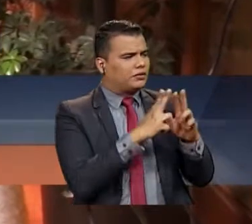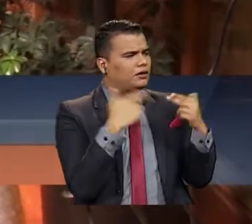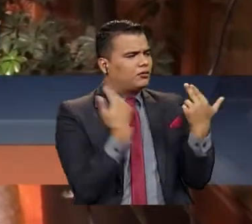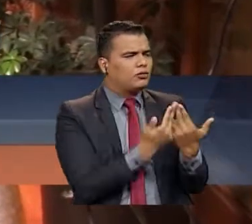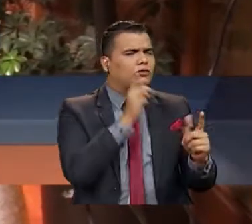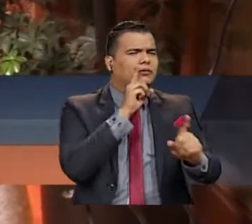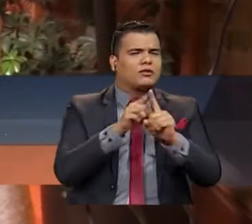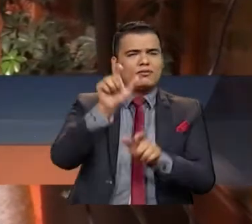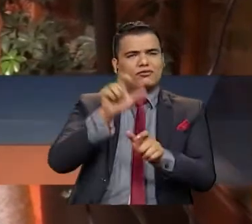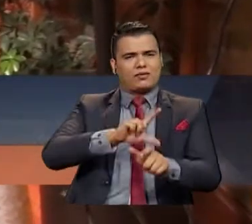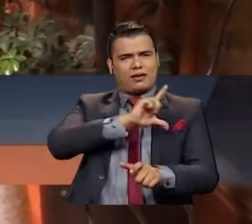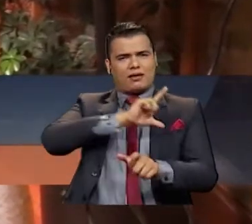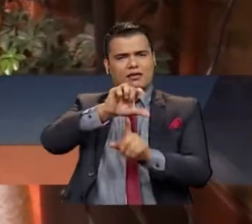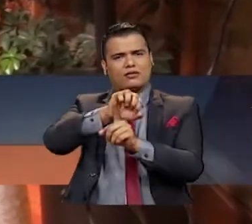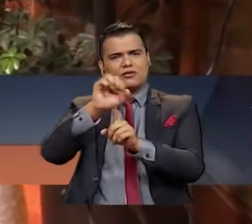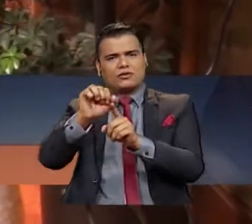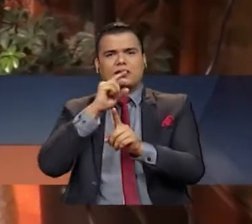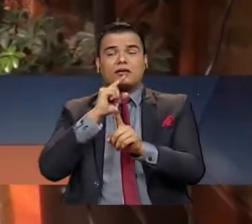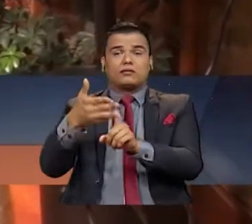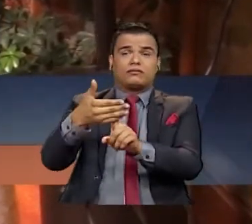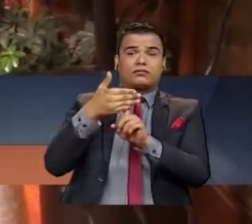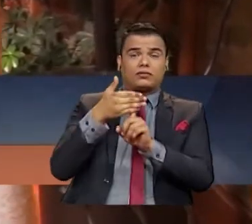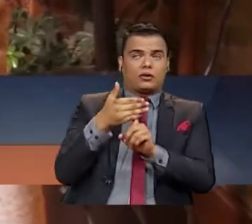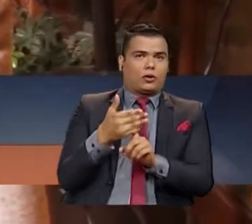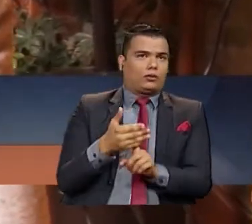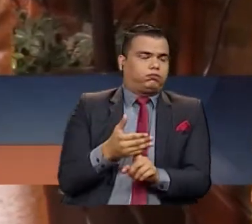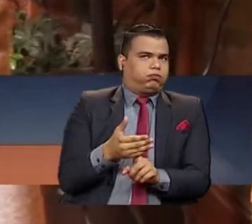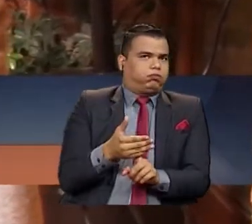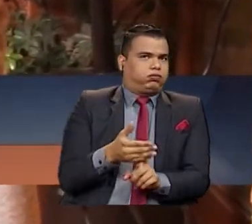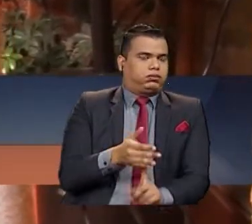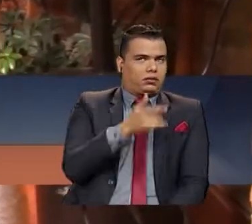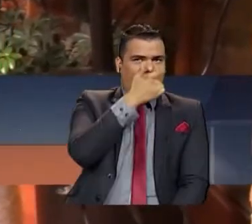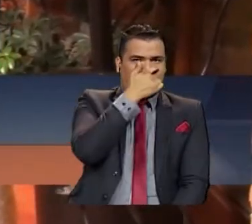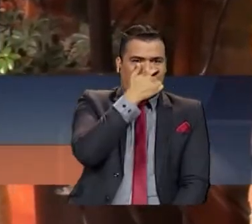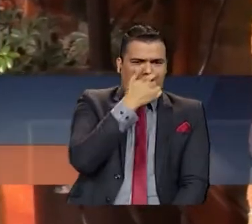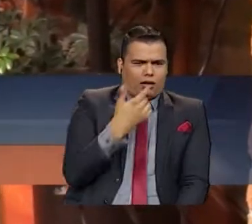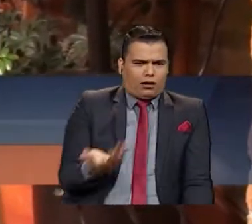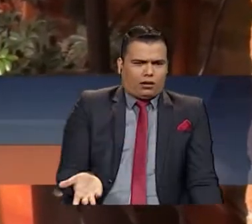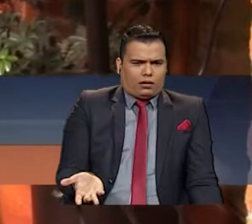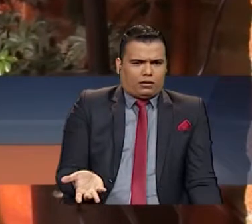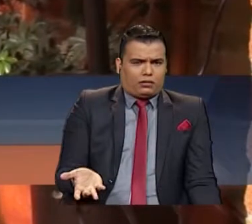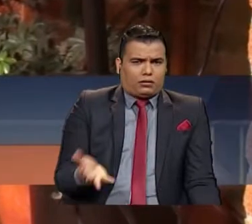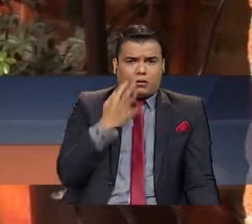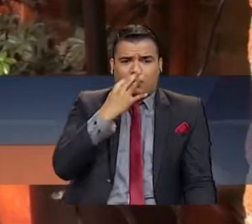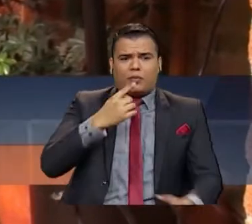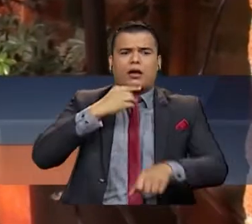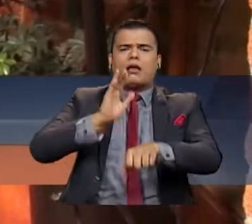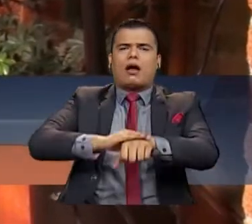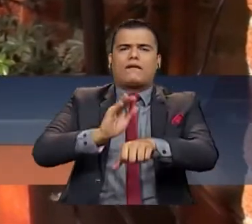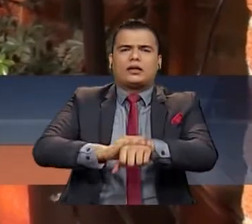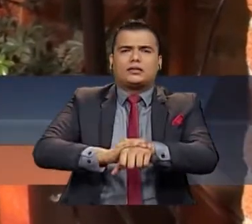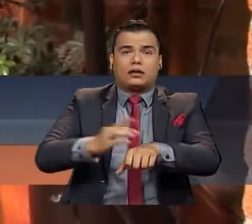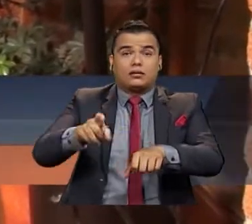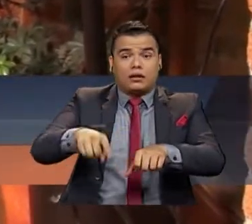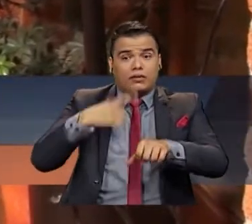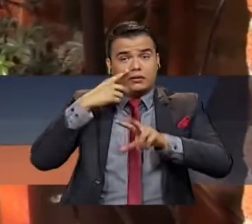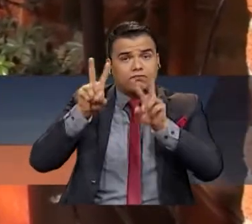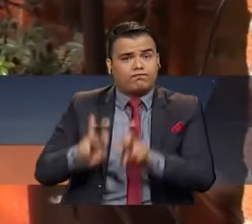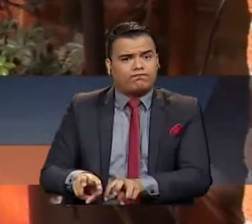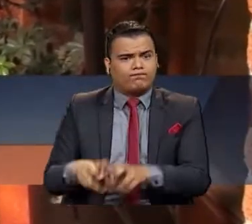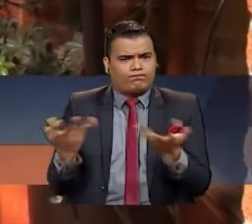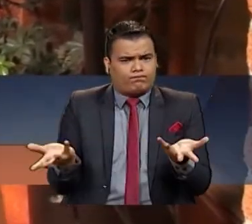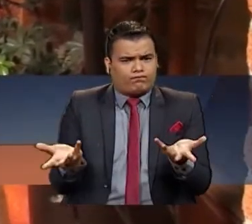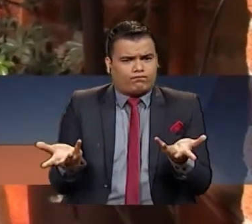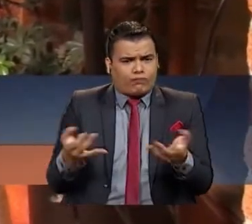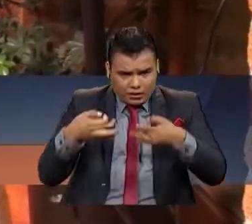protección de líderes sociales es una noticia dramática como la que lanza el procurador que tiene que surtir esas investigaciones pero que sin